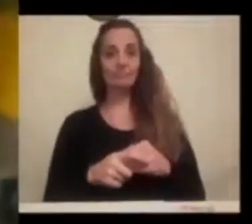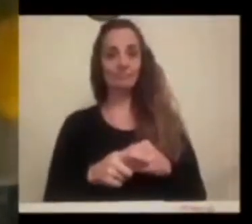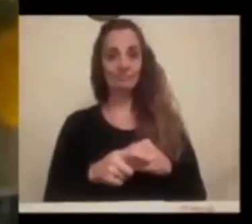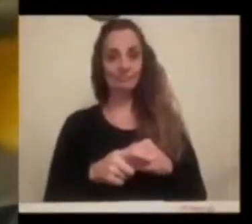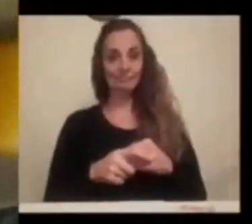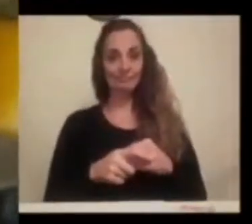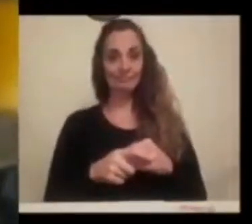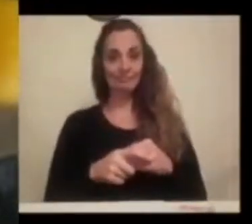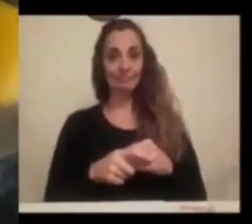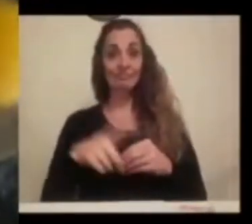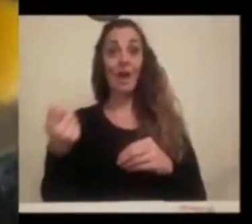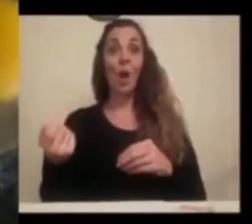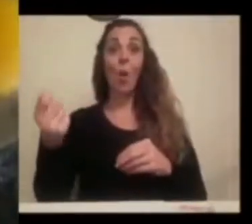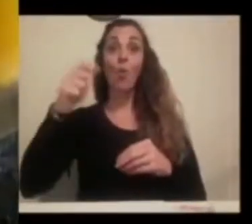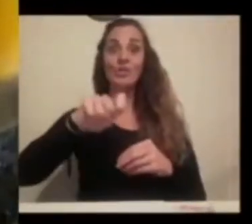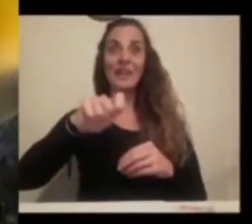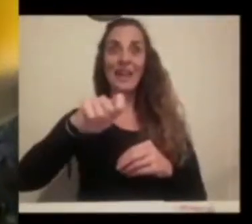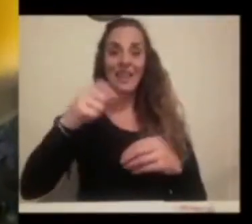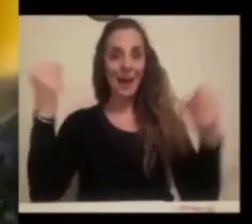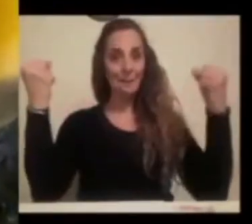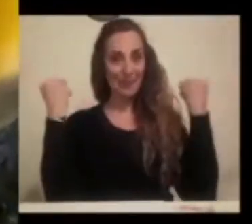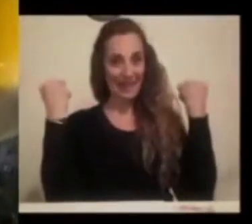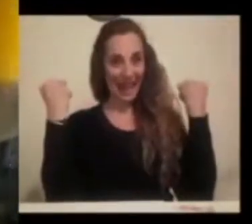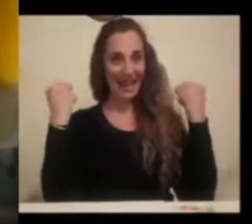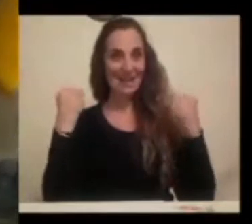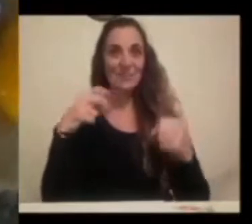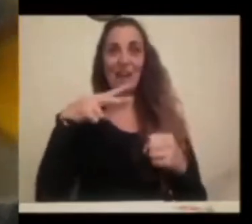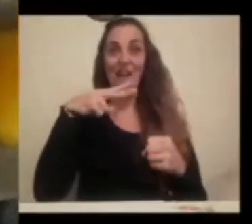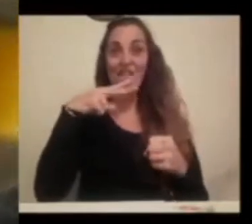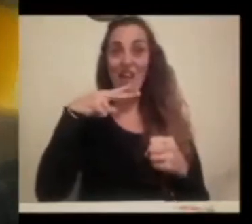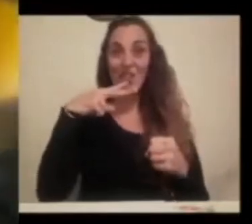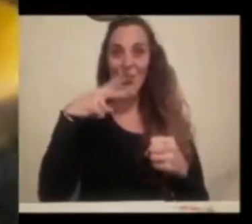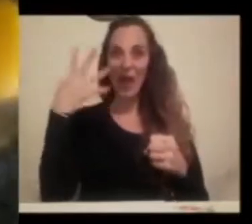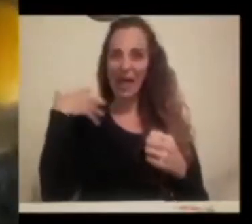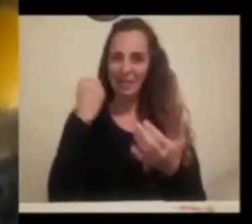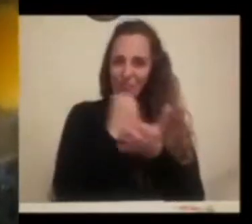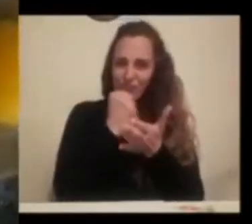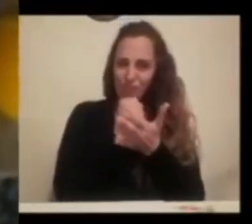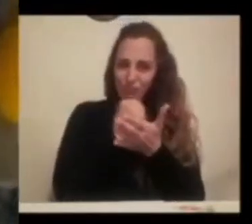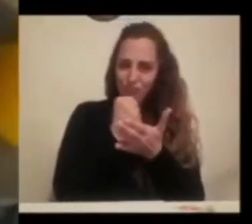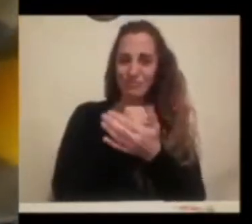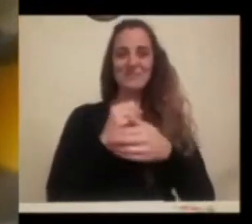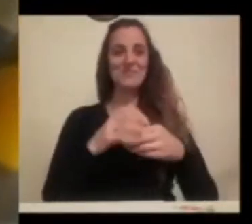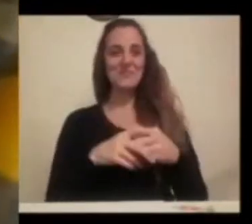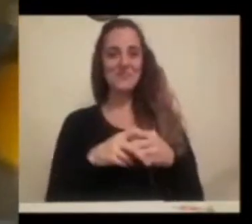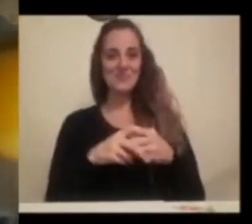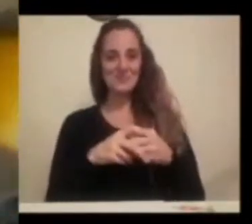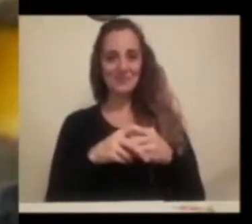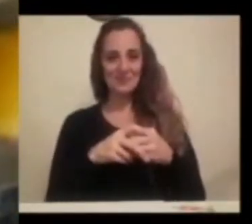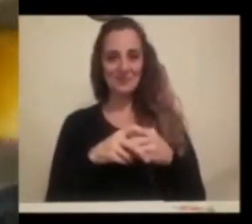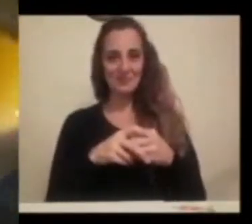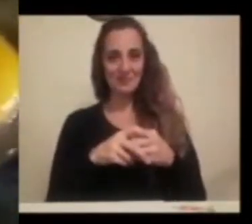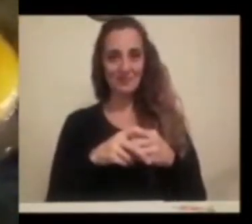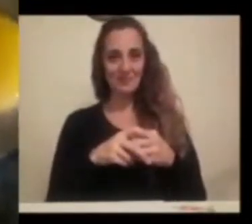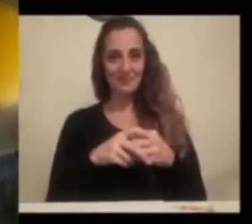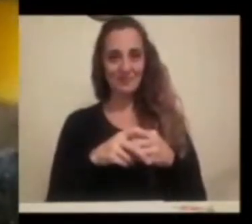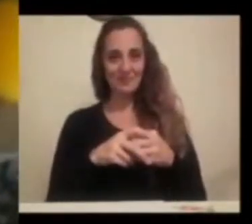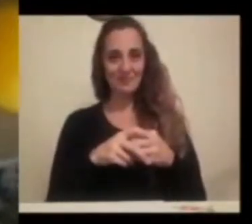una cucharada de sal, la cucharada de la espinaca procesada, ¿sí?